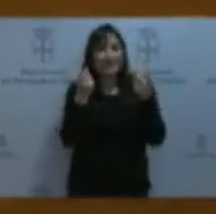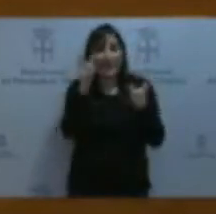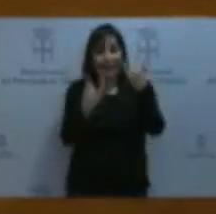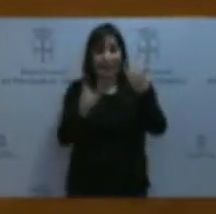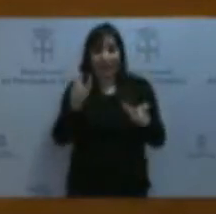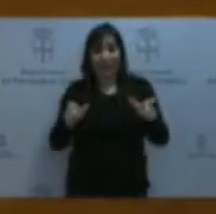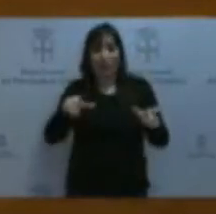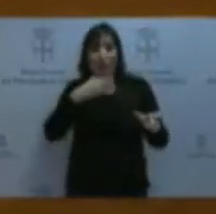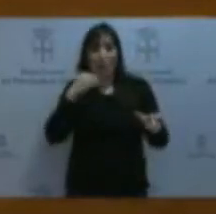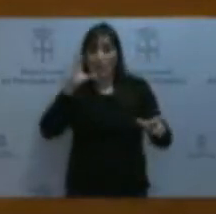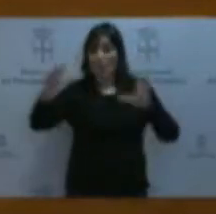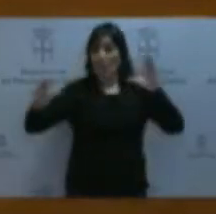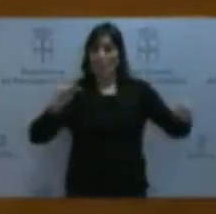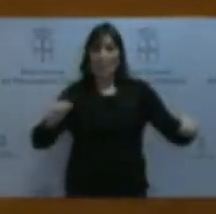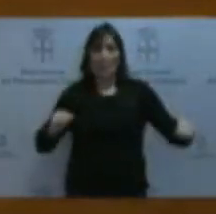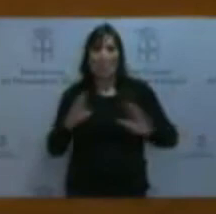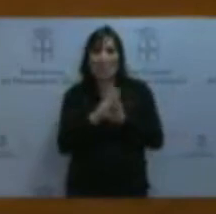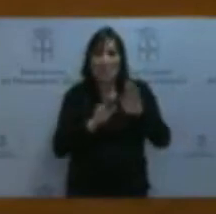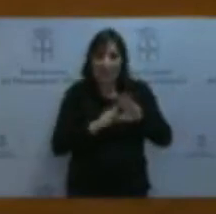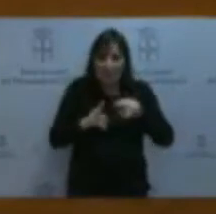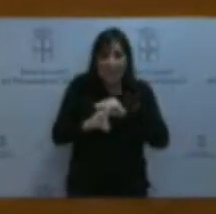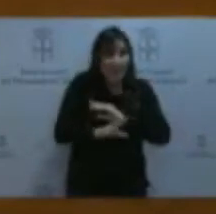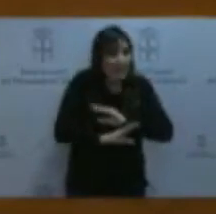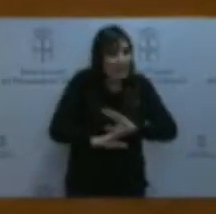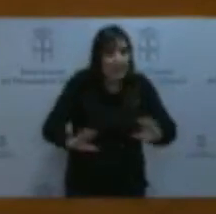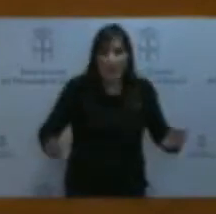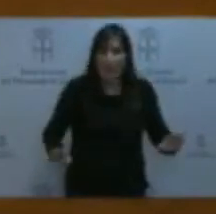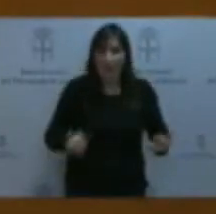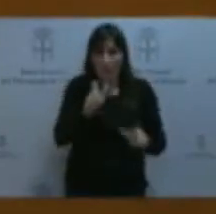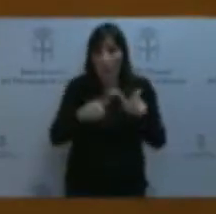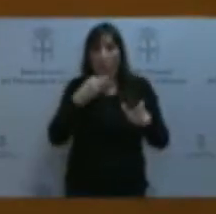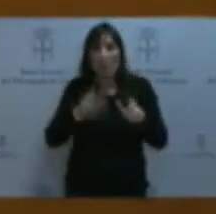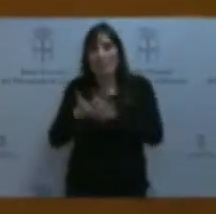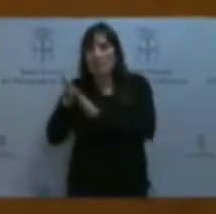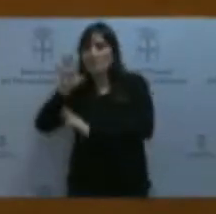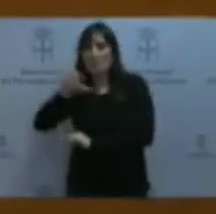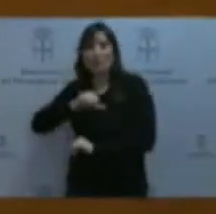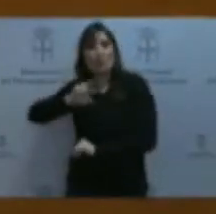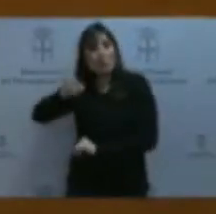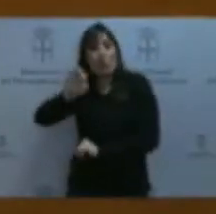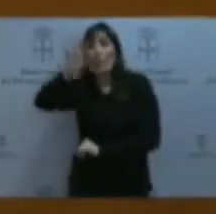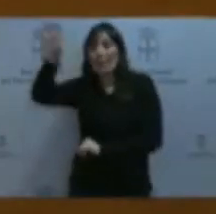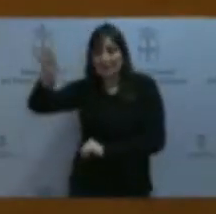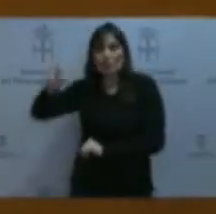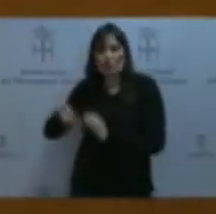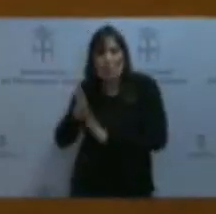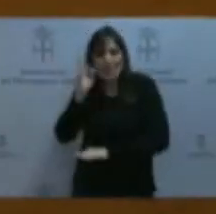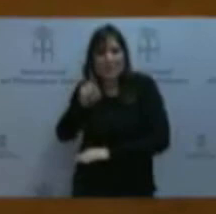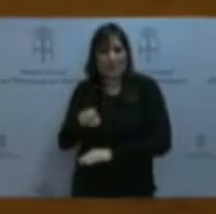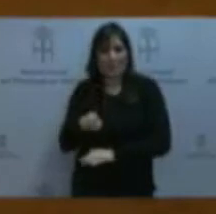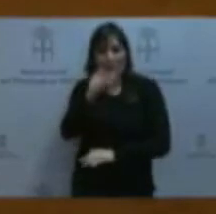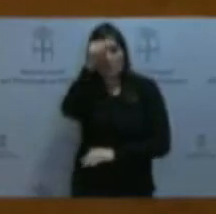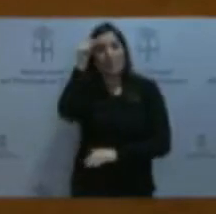buscar empleo a otras comunidades autónomas y a otros países, o medidas que favorezcan el retorno de los